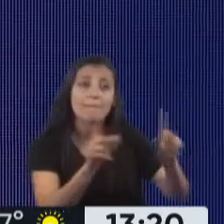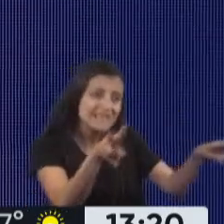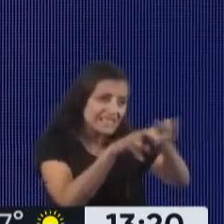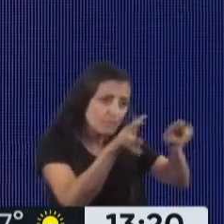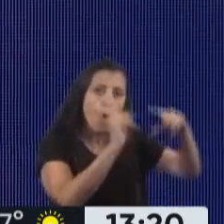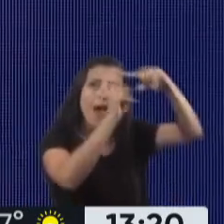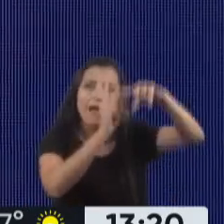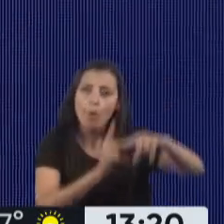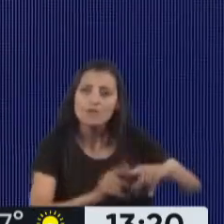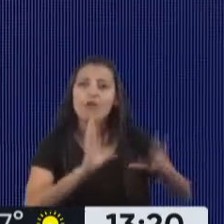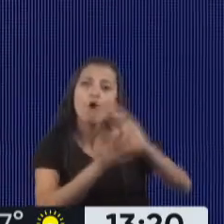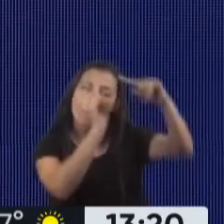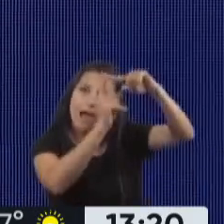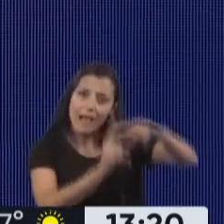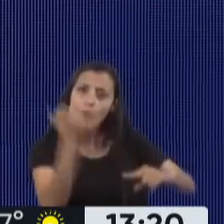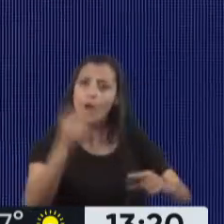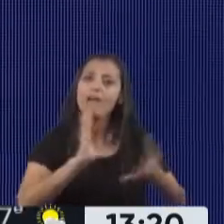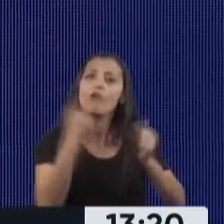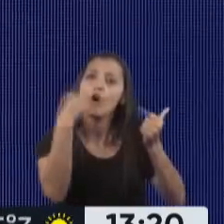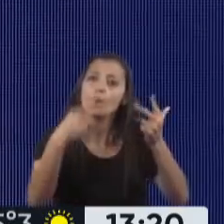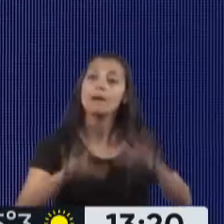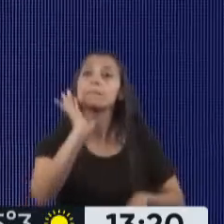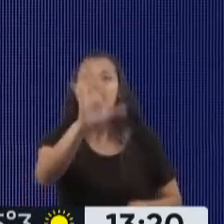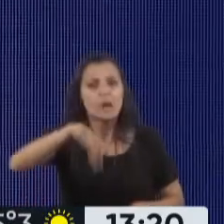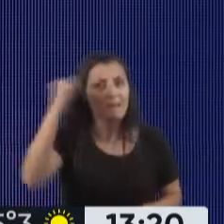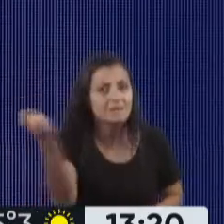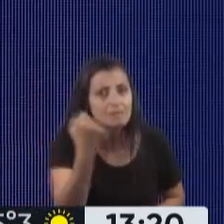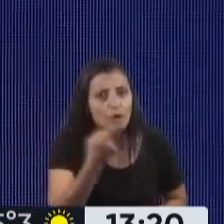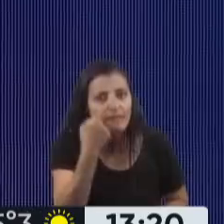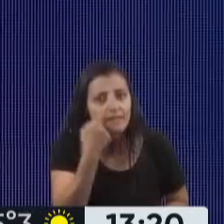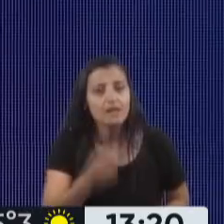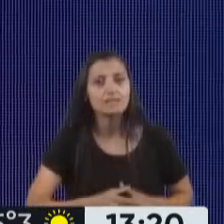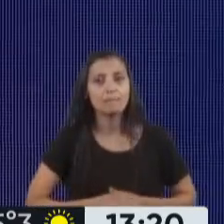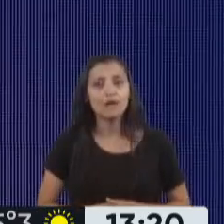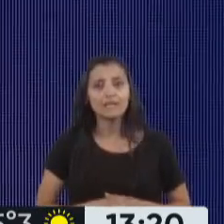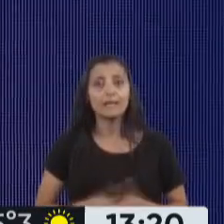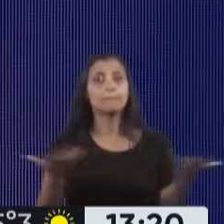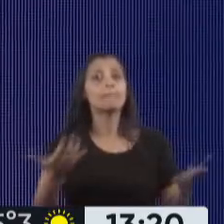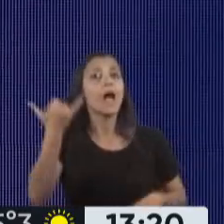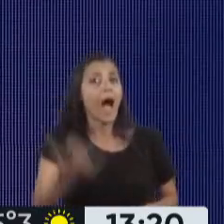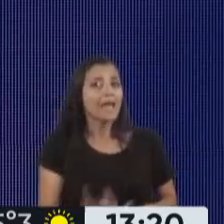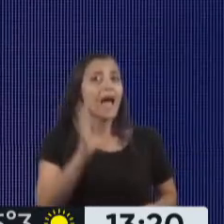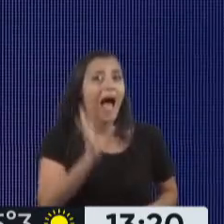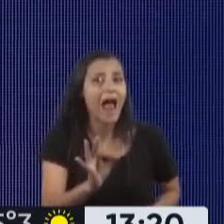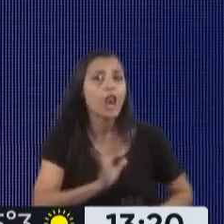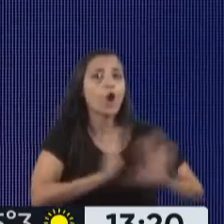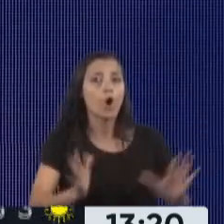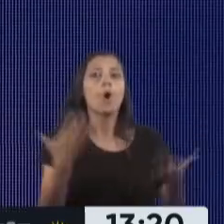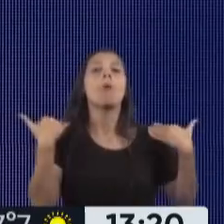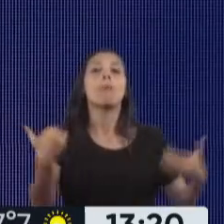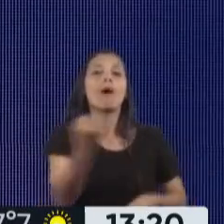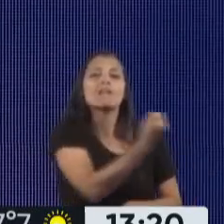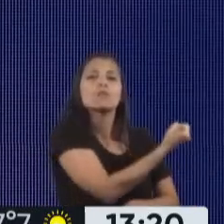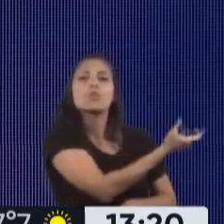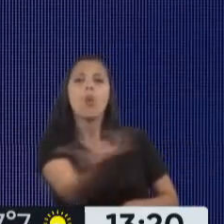ecuación. Pero lo más interesante de esa ecuación es que tiene un elemento que permite